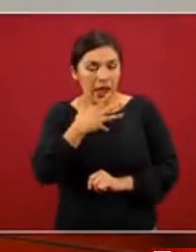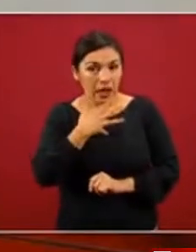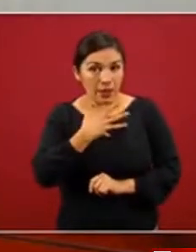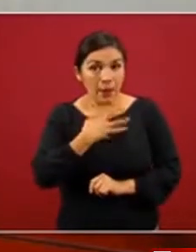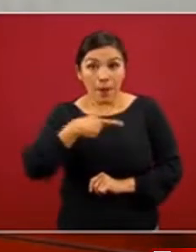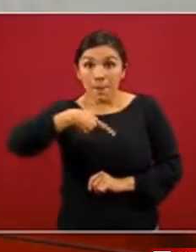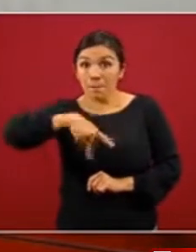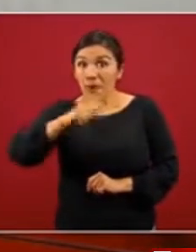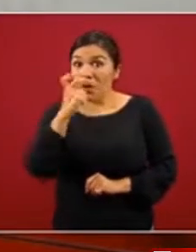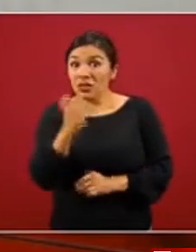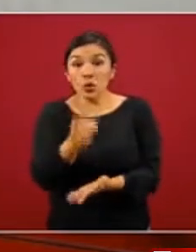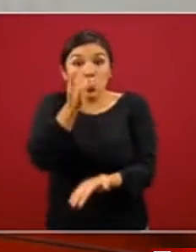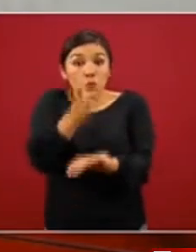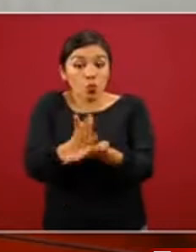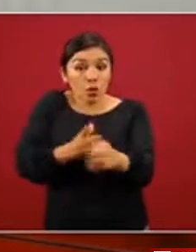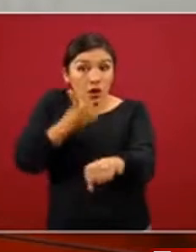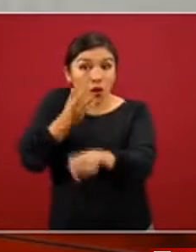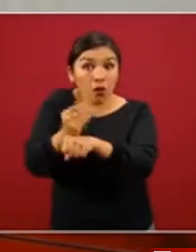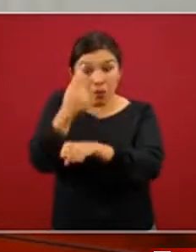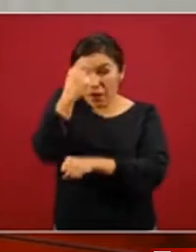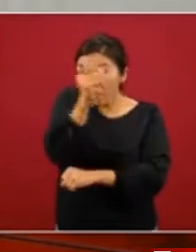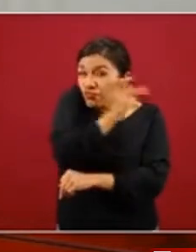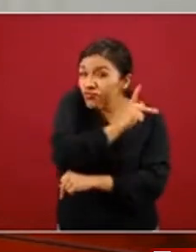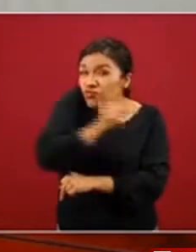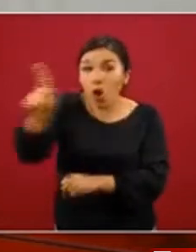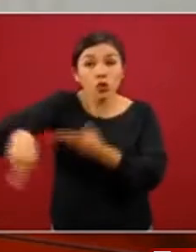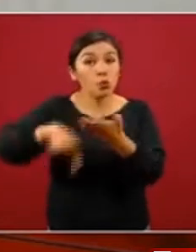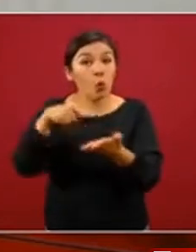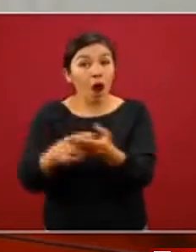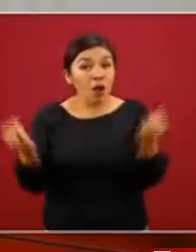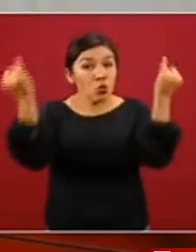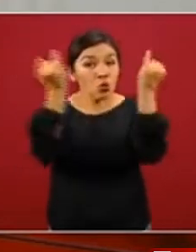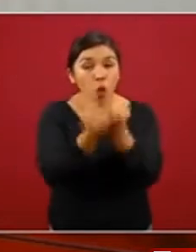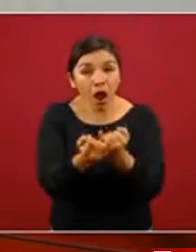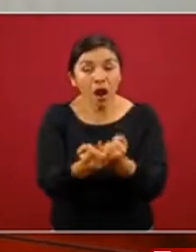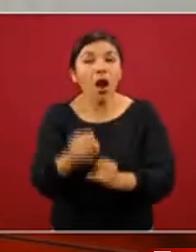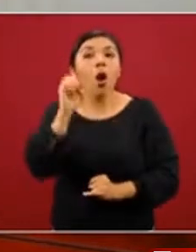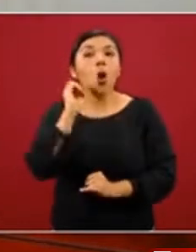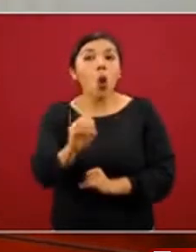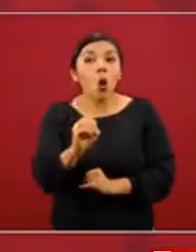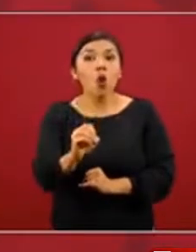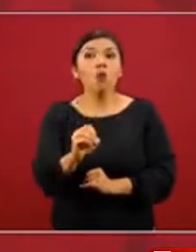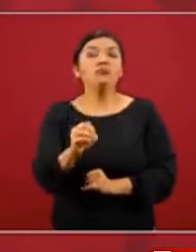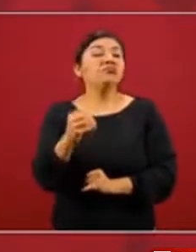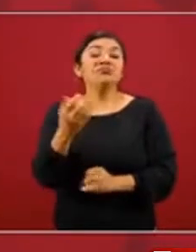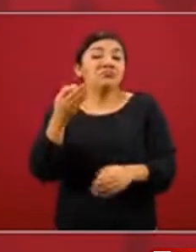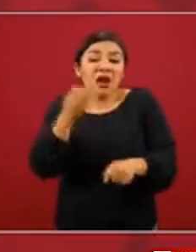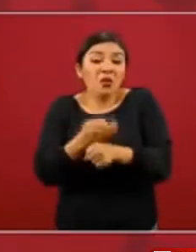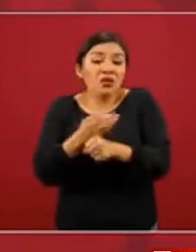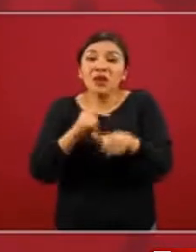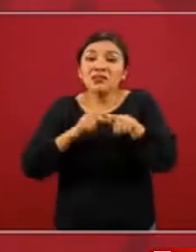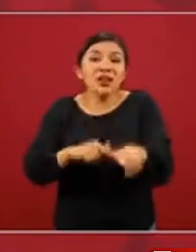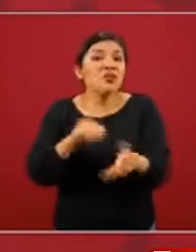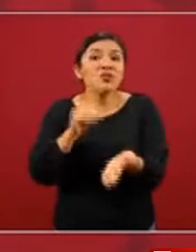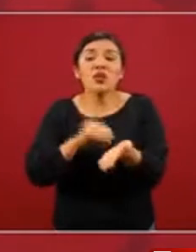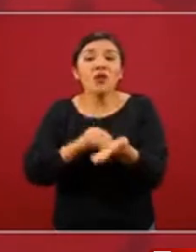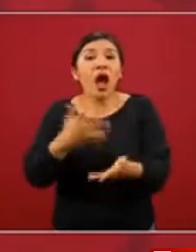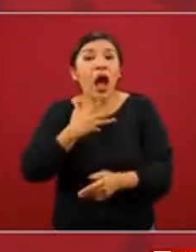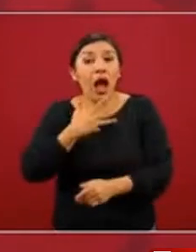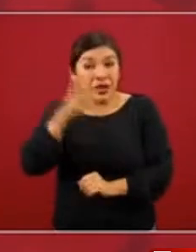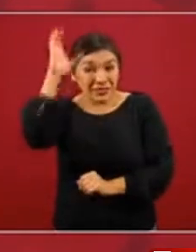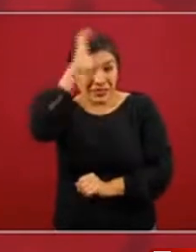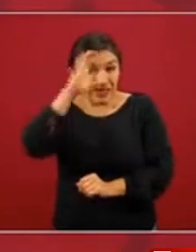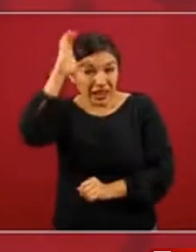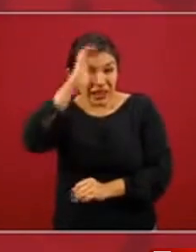es una solución para todos los espacios, ni existe, sigue sin existir alguna evidencia